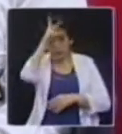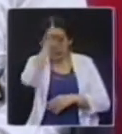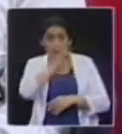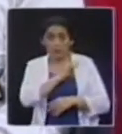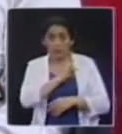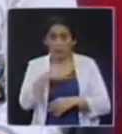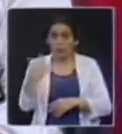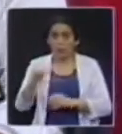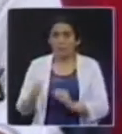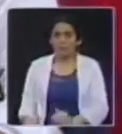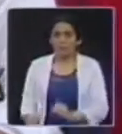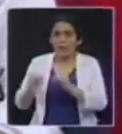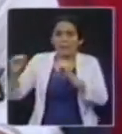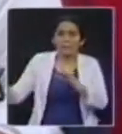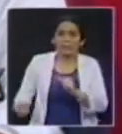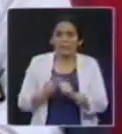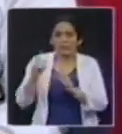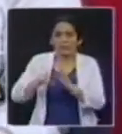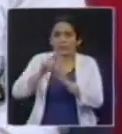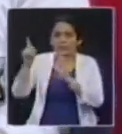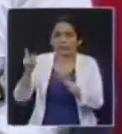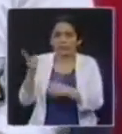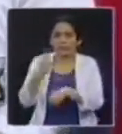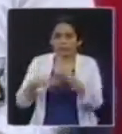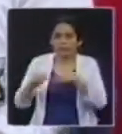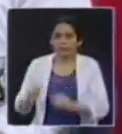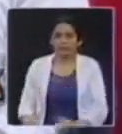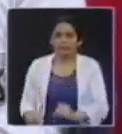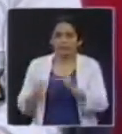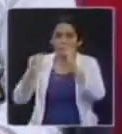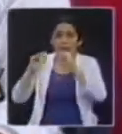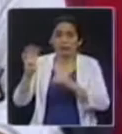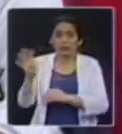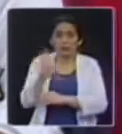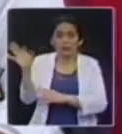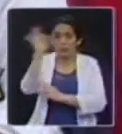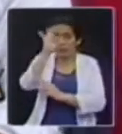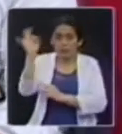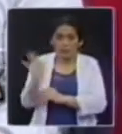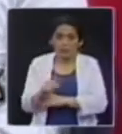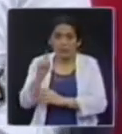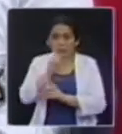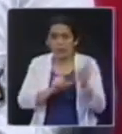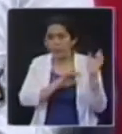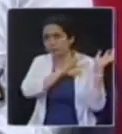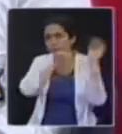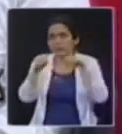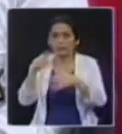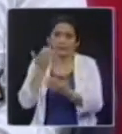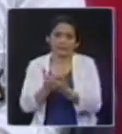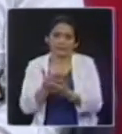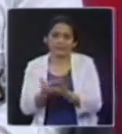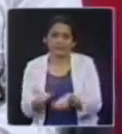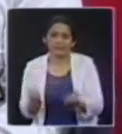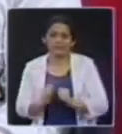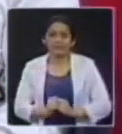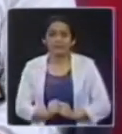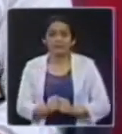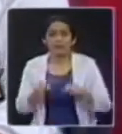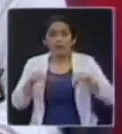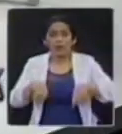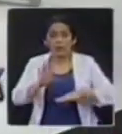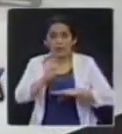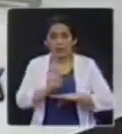En Perú actualmente cuenta con el 45% del mercado automotor, ¿no? Y vemos la gran oportunidad de que el mercado